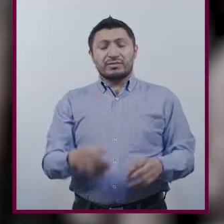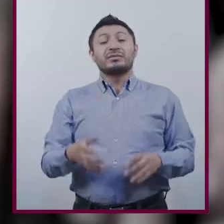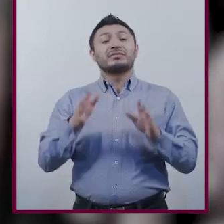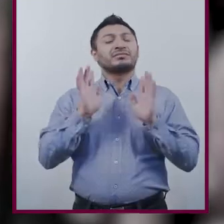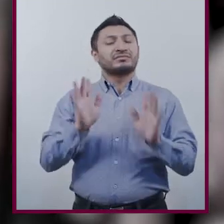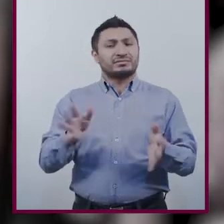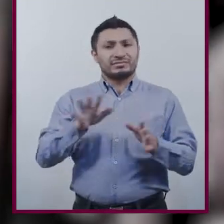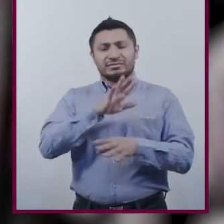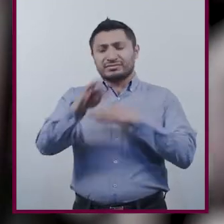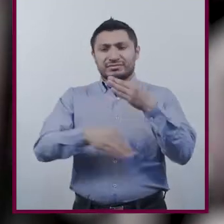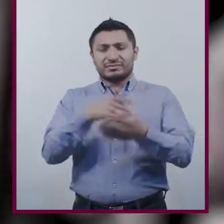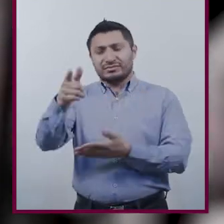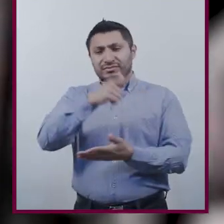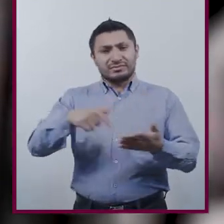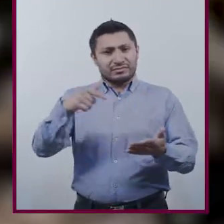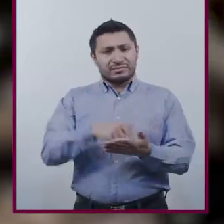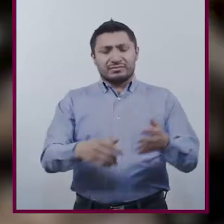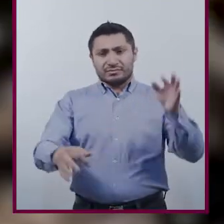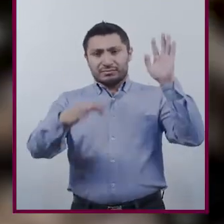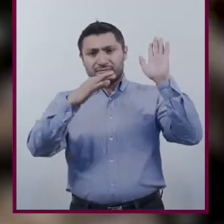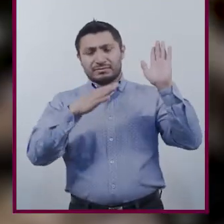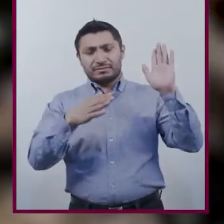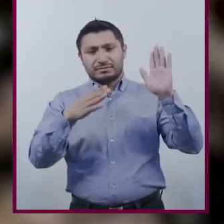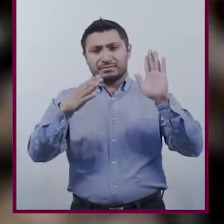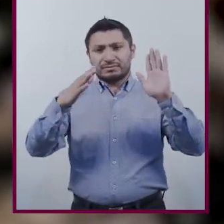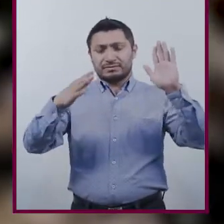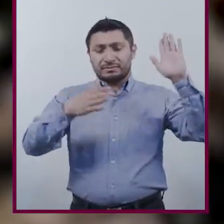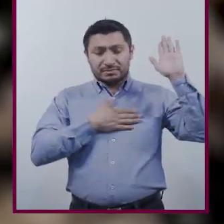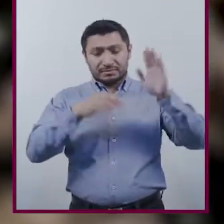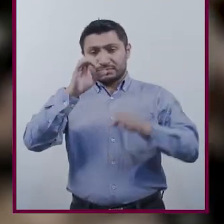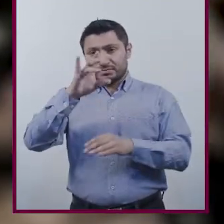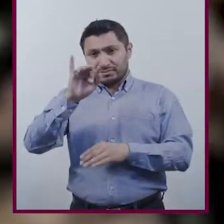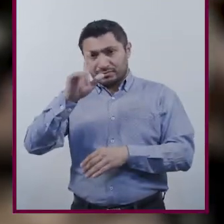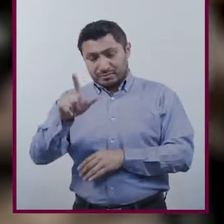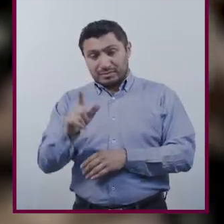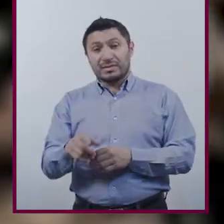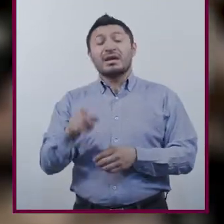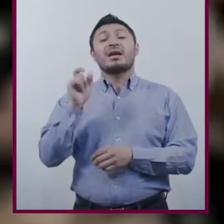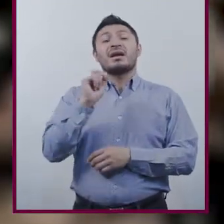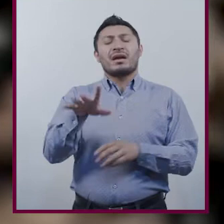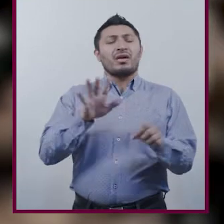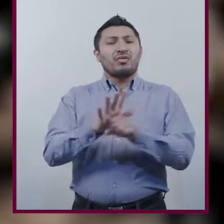respectivos bajo jurisdicción civil. El decreto que indica qué días deben